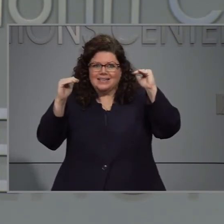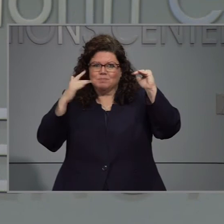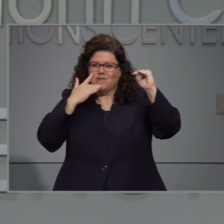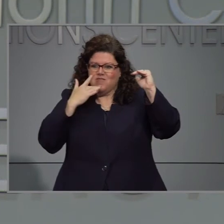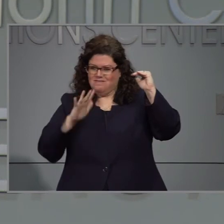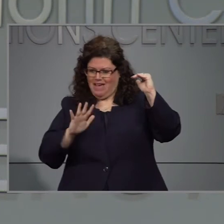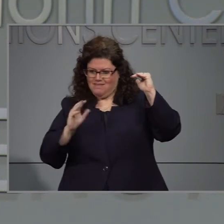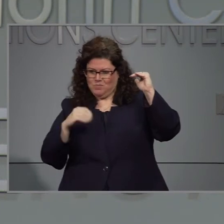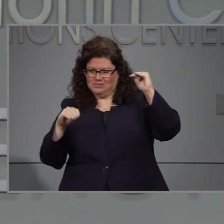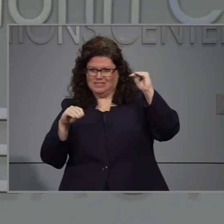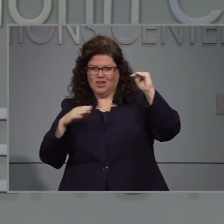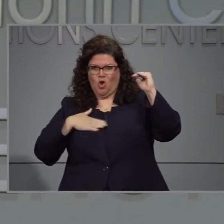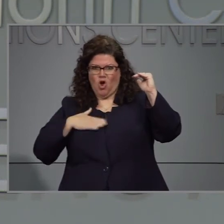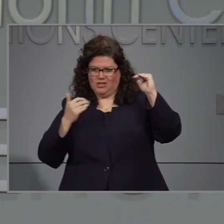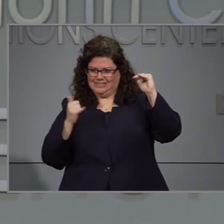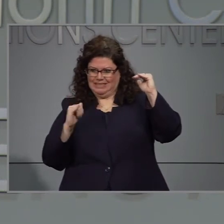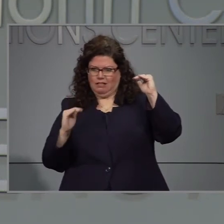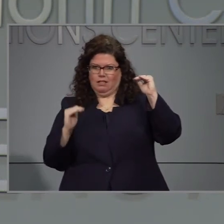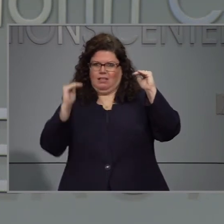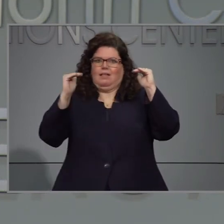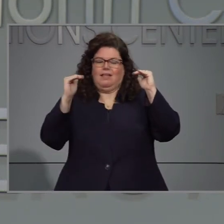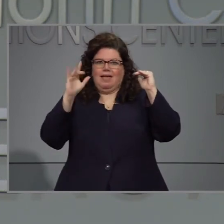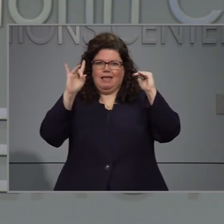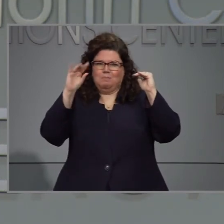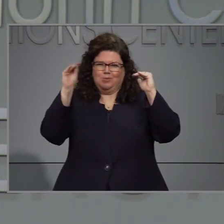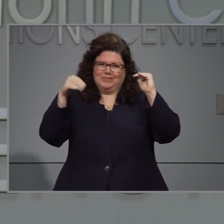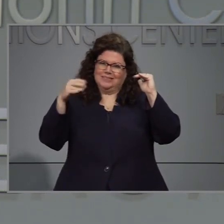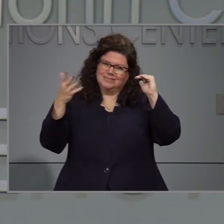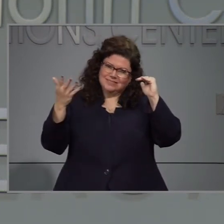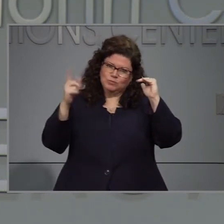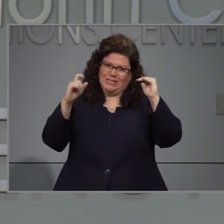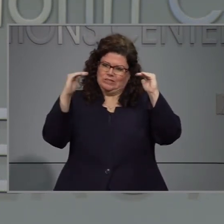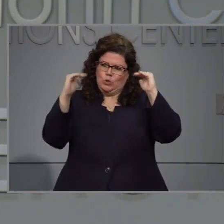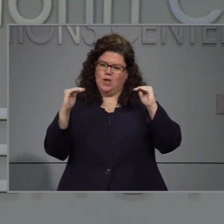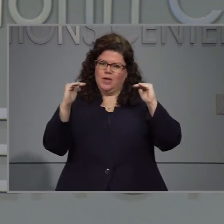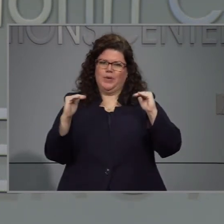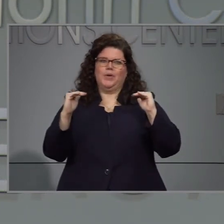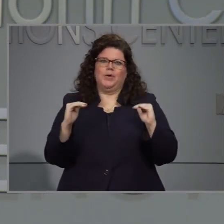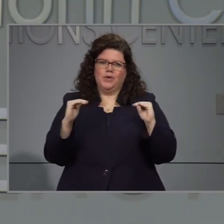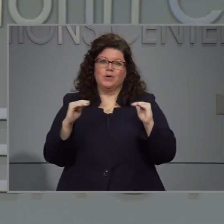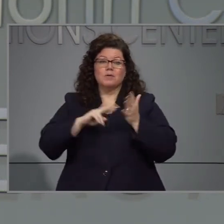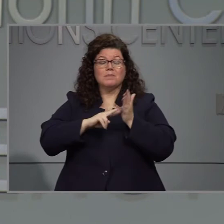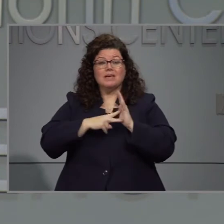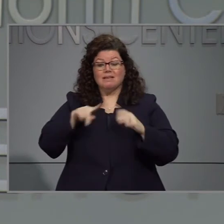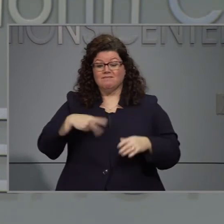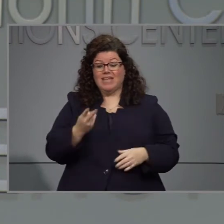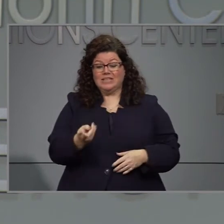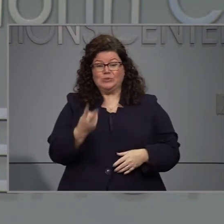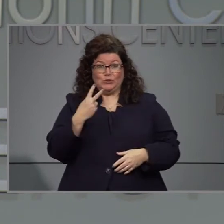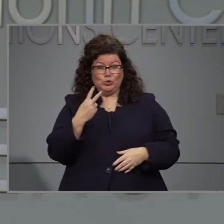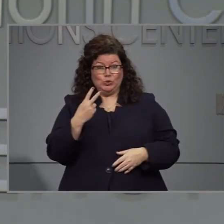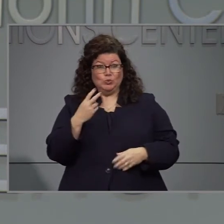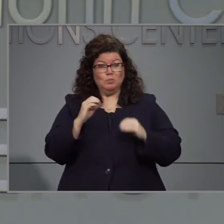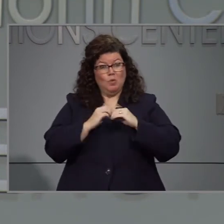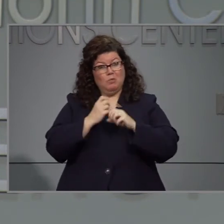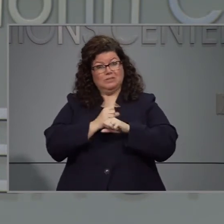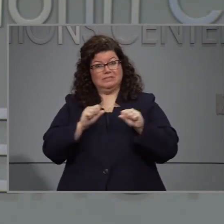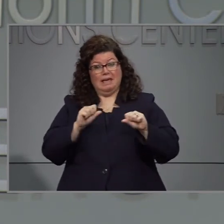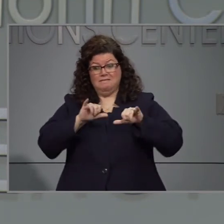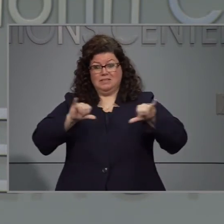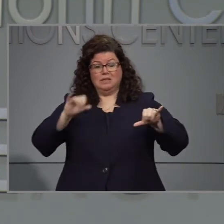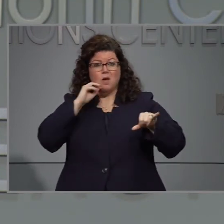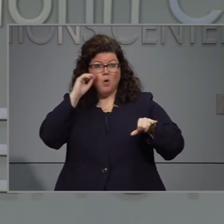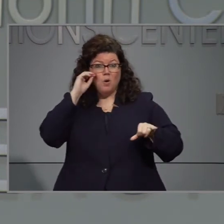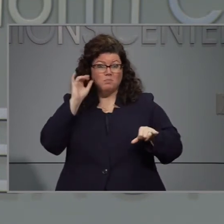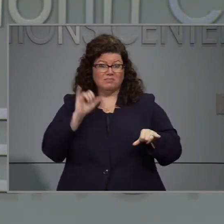que deseamos continuar para que se reduzcan estas cifras. Creamos que quedarnos en la etapa 2 de más